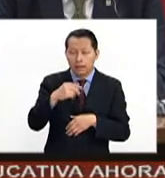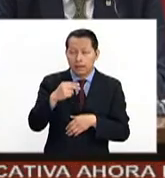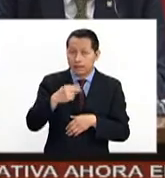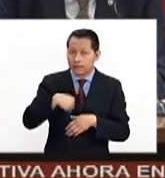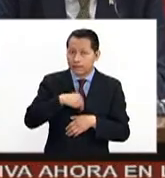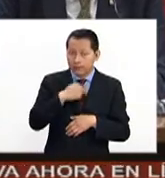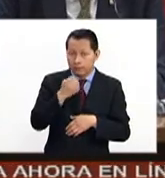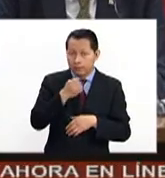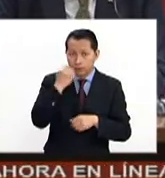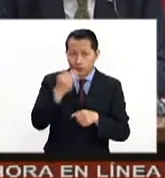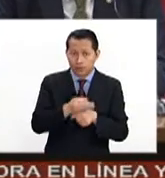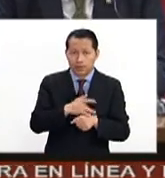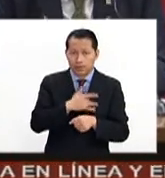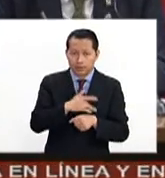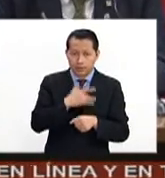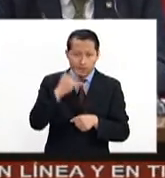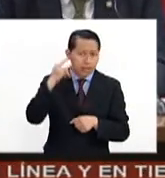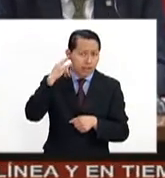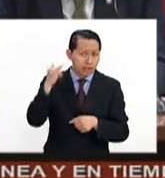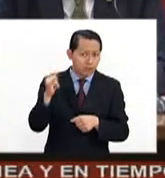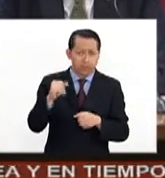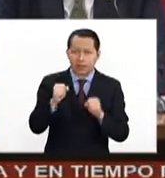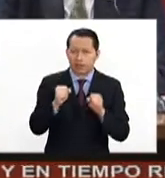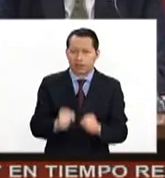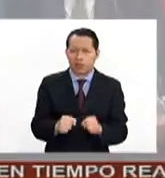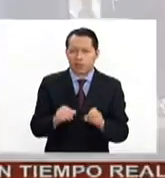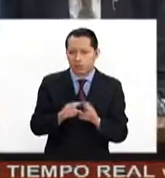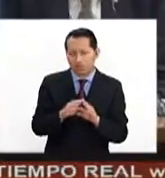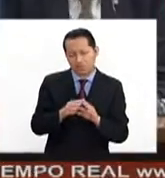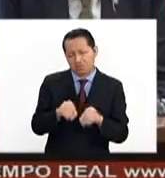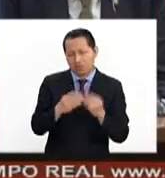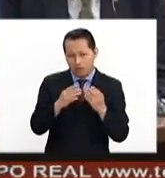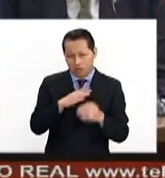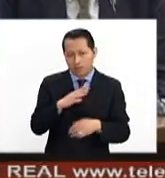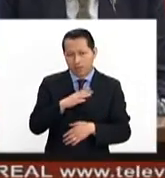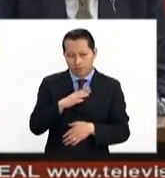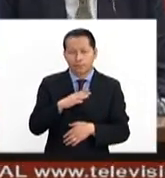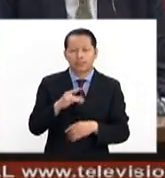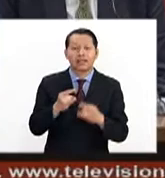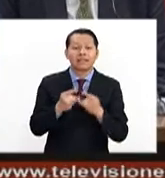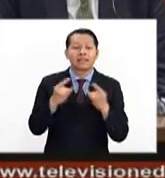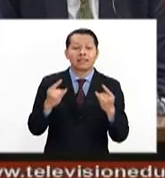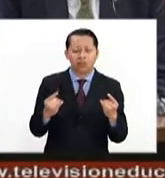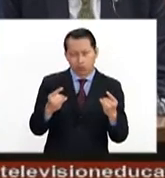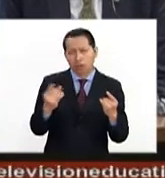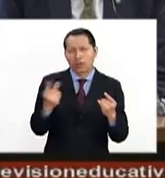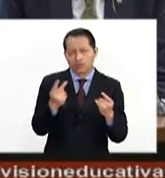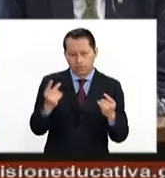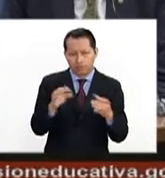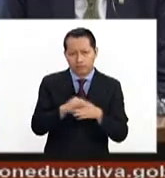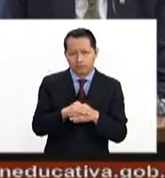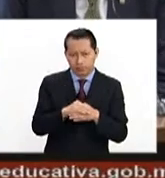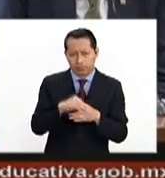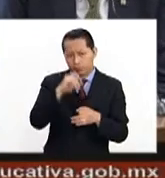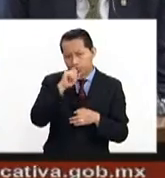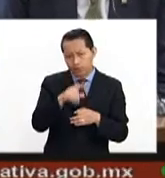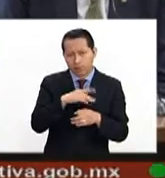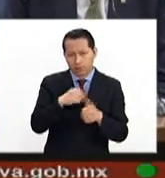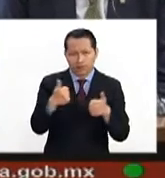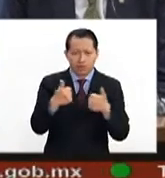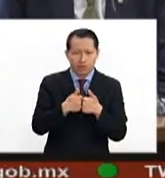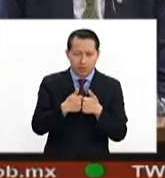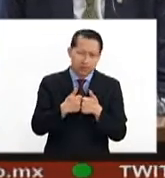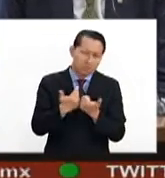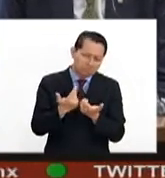se sientan seguros en California, como efectivamente lo están. Tenemos una historia común, tenemos una frontera